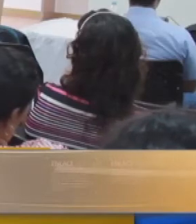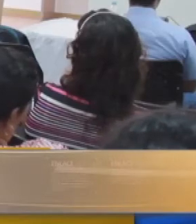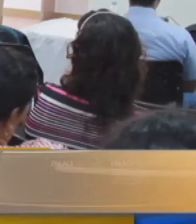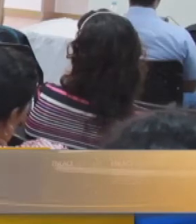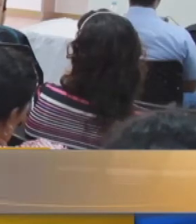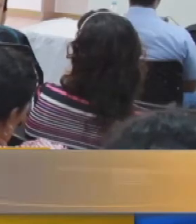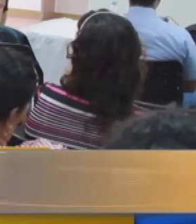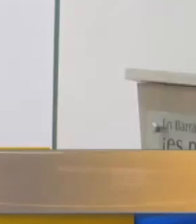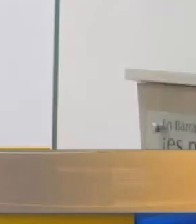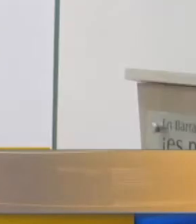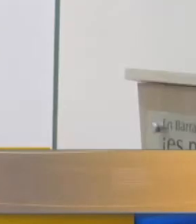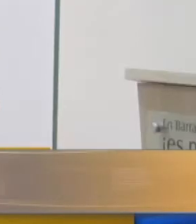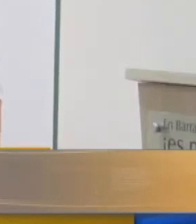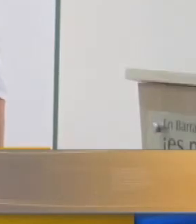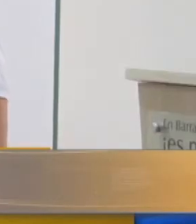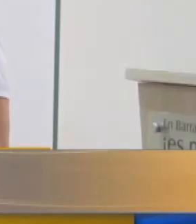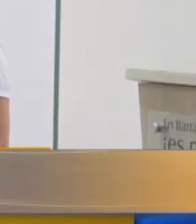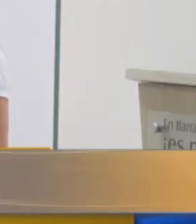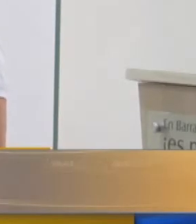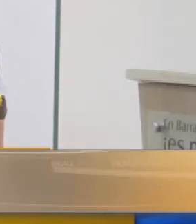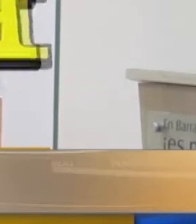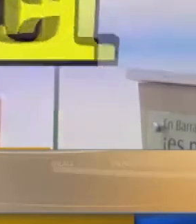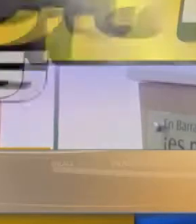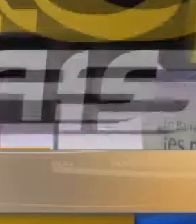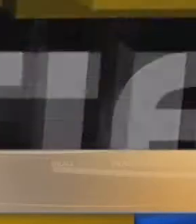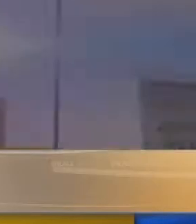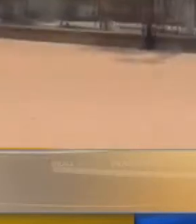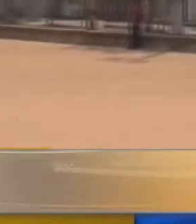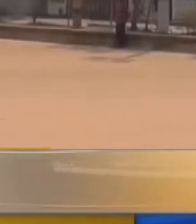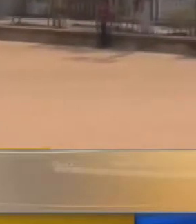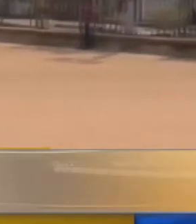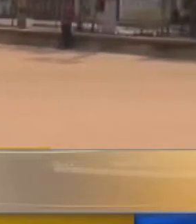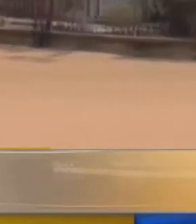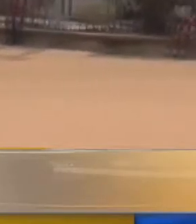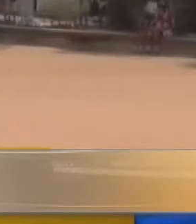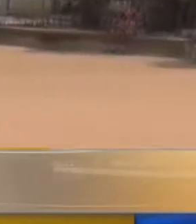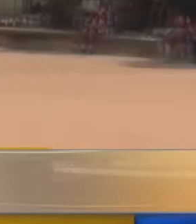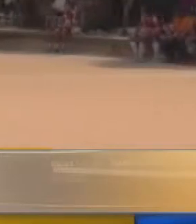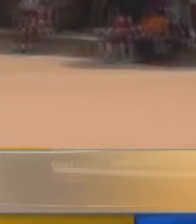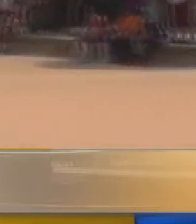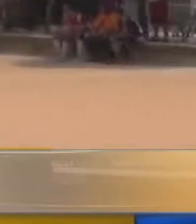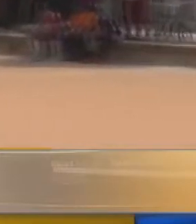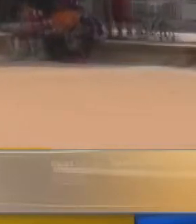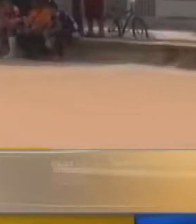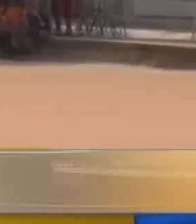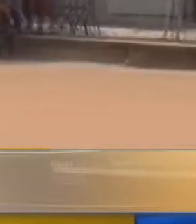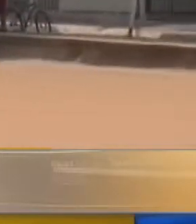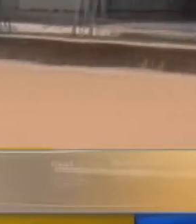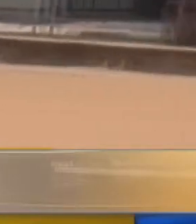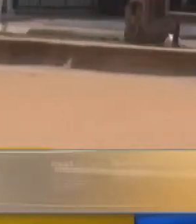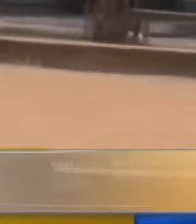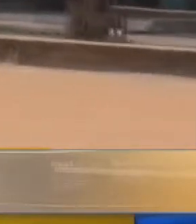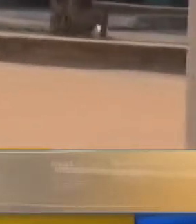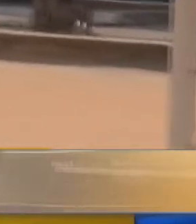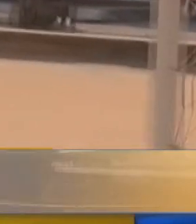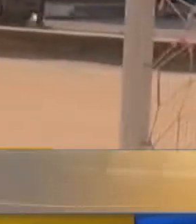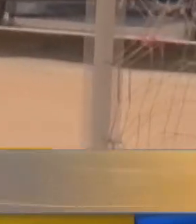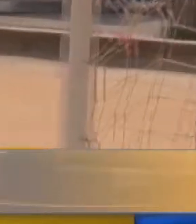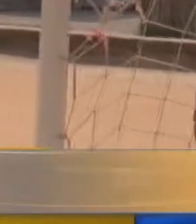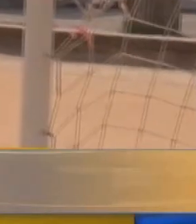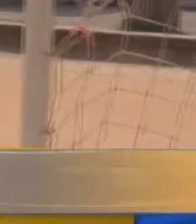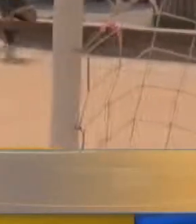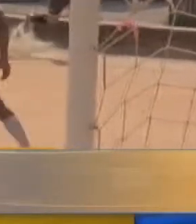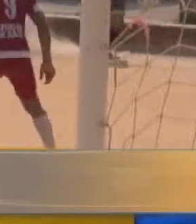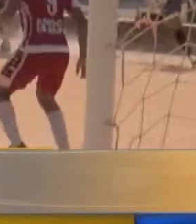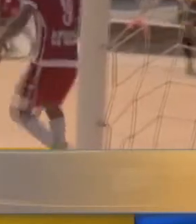productores de la ciudad y región participan del proceso de formación. Y en los deportes, avanza con éxito torneo de fútbol de mayores